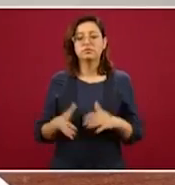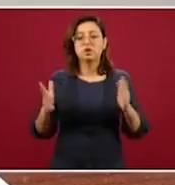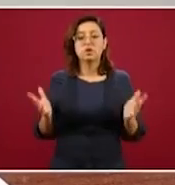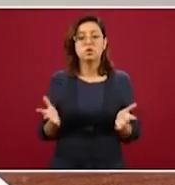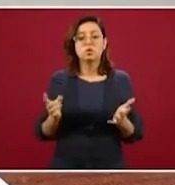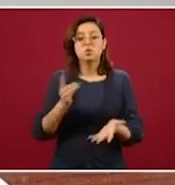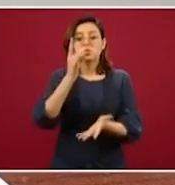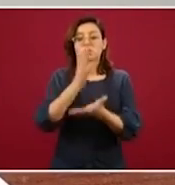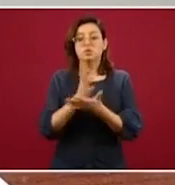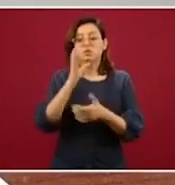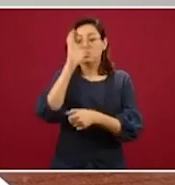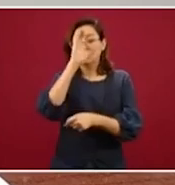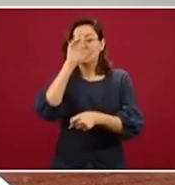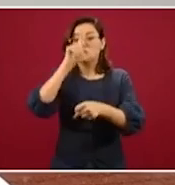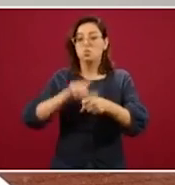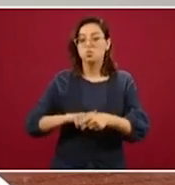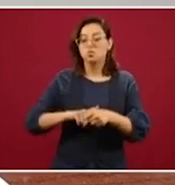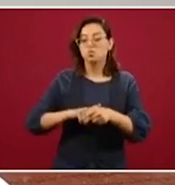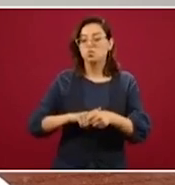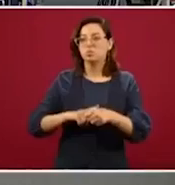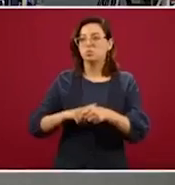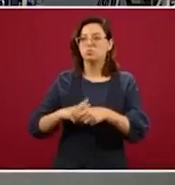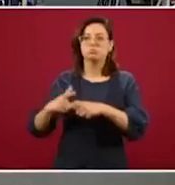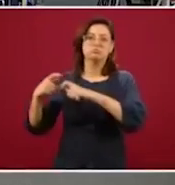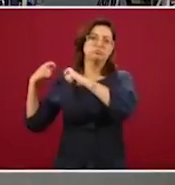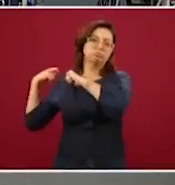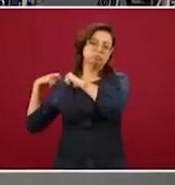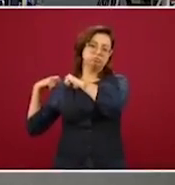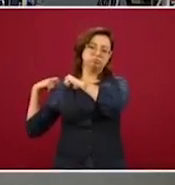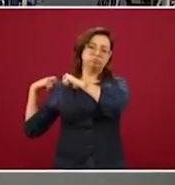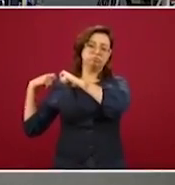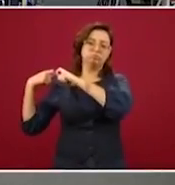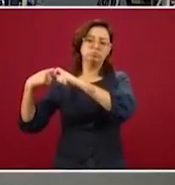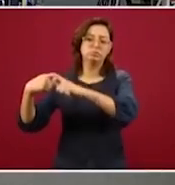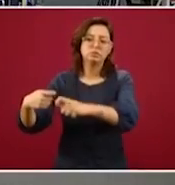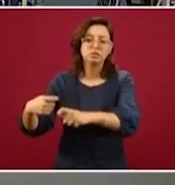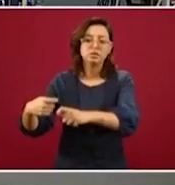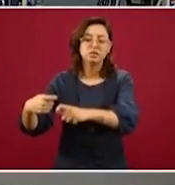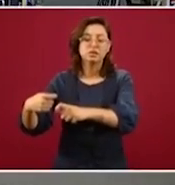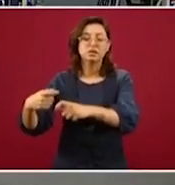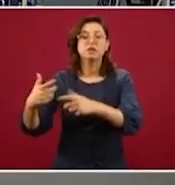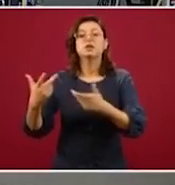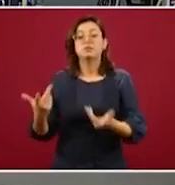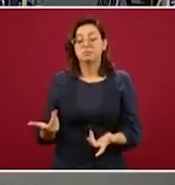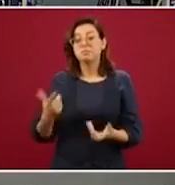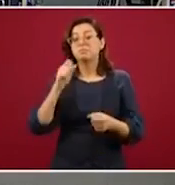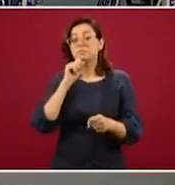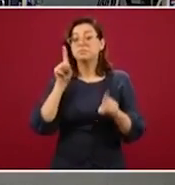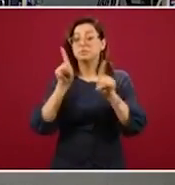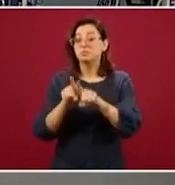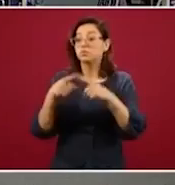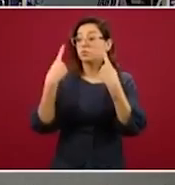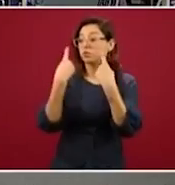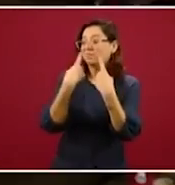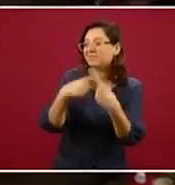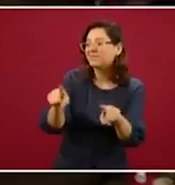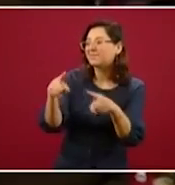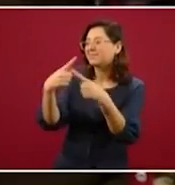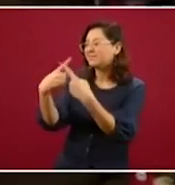nuestras culturas vienen de lejos, sino por la diversidad.